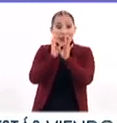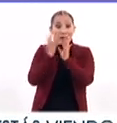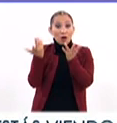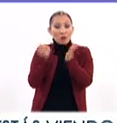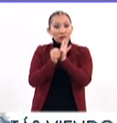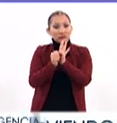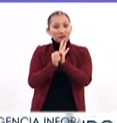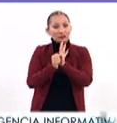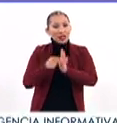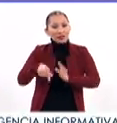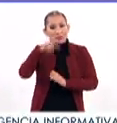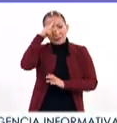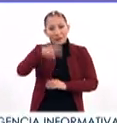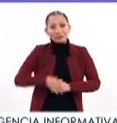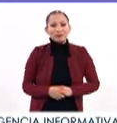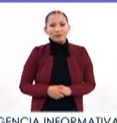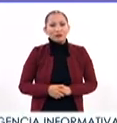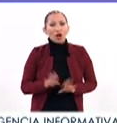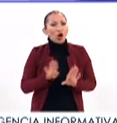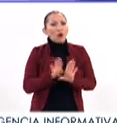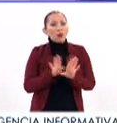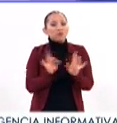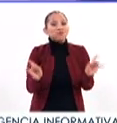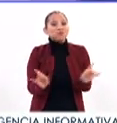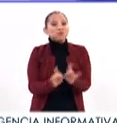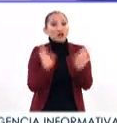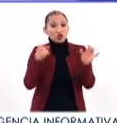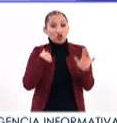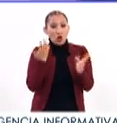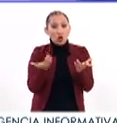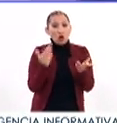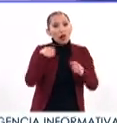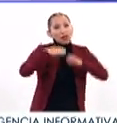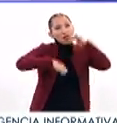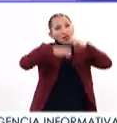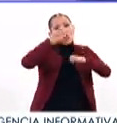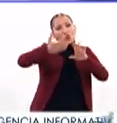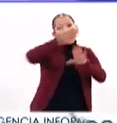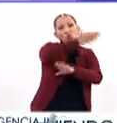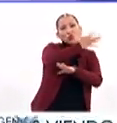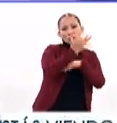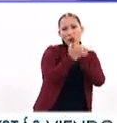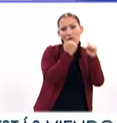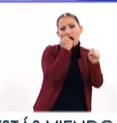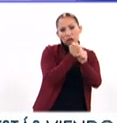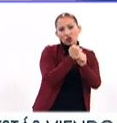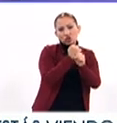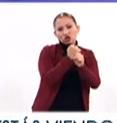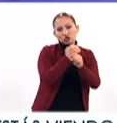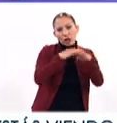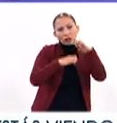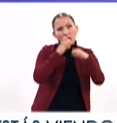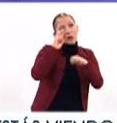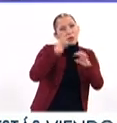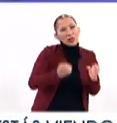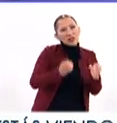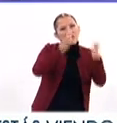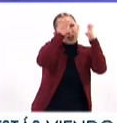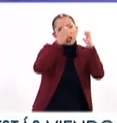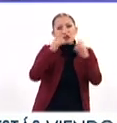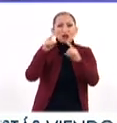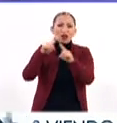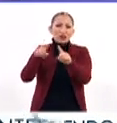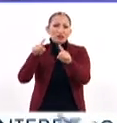tan simbólica en nuestro país. Pues fue un poquito de coincidencia. Yo soy estructurista desde hace más de 50 años. Hacemos edificios,